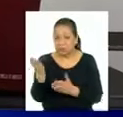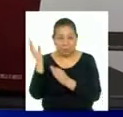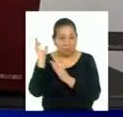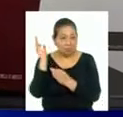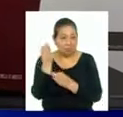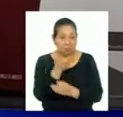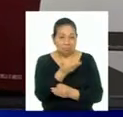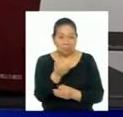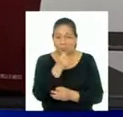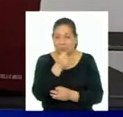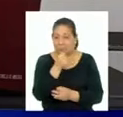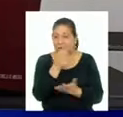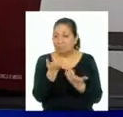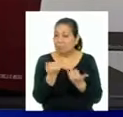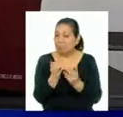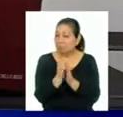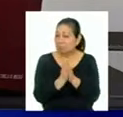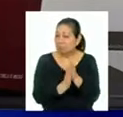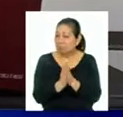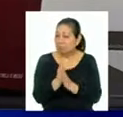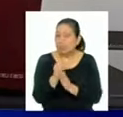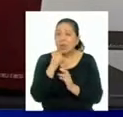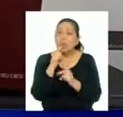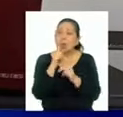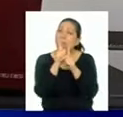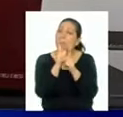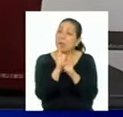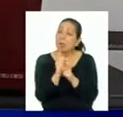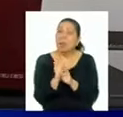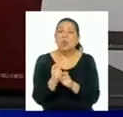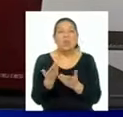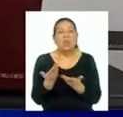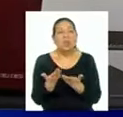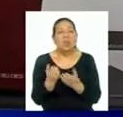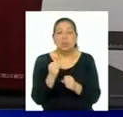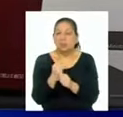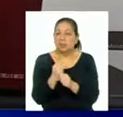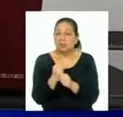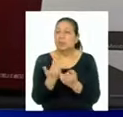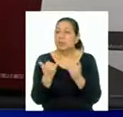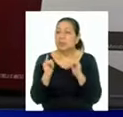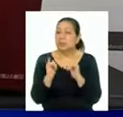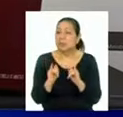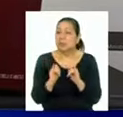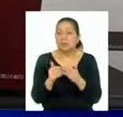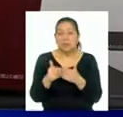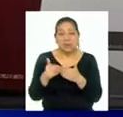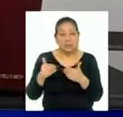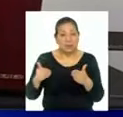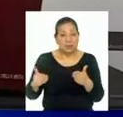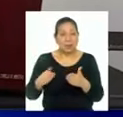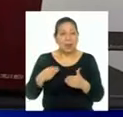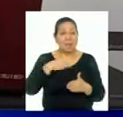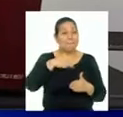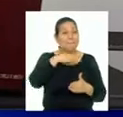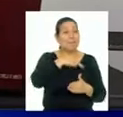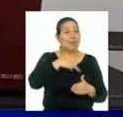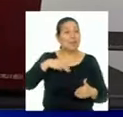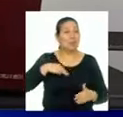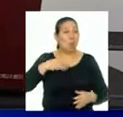prensa y aprovechar de ella para poderle preguntar sobre estas obras ejecutadas por sus antecesores en el Ministerio de